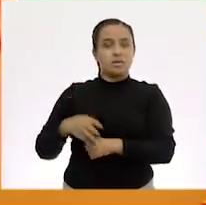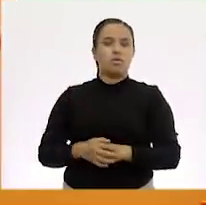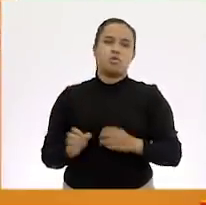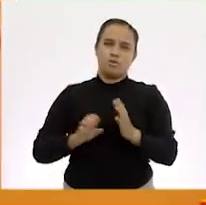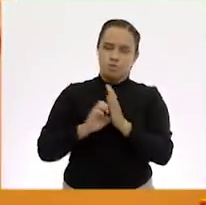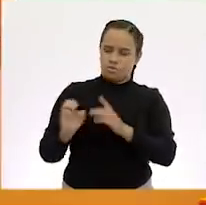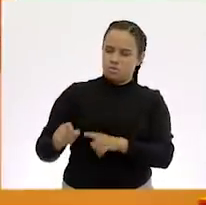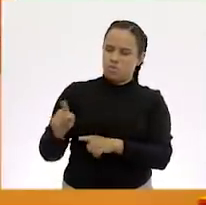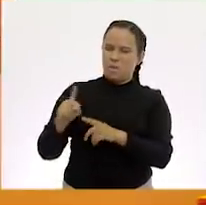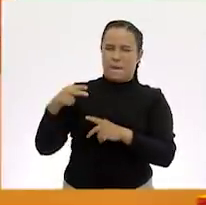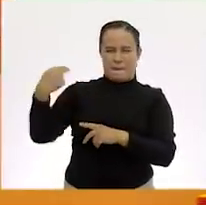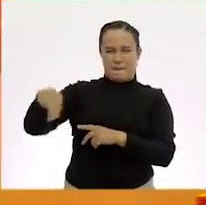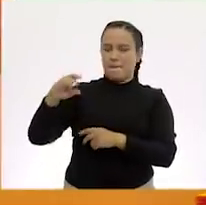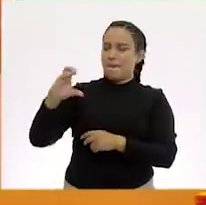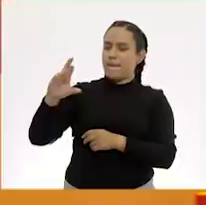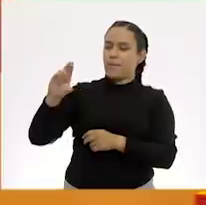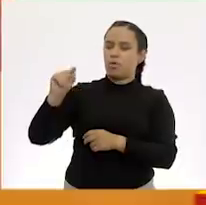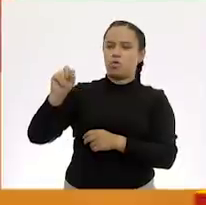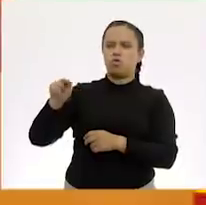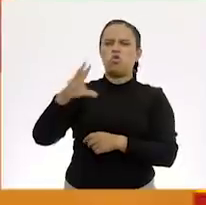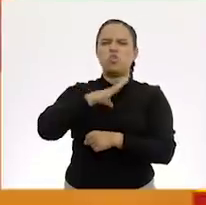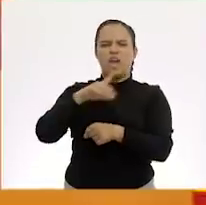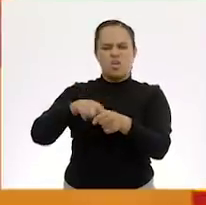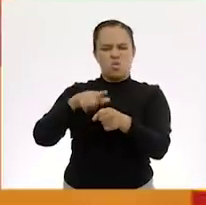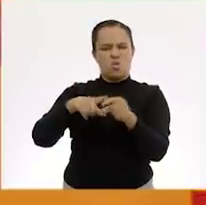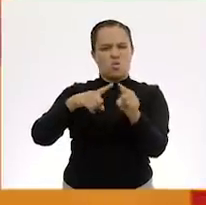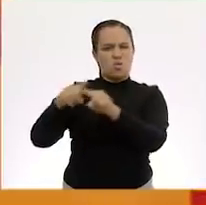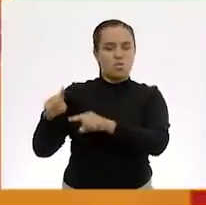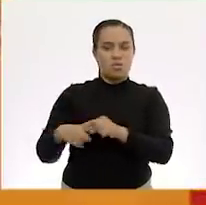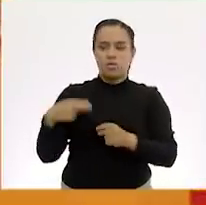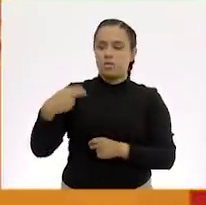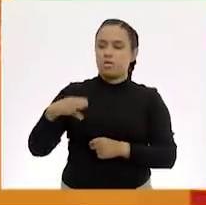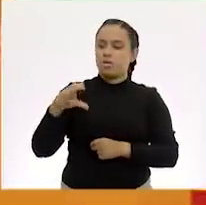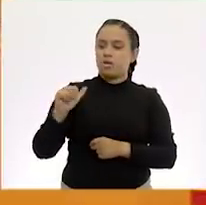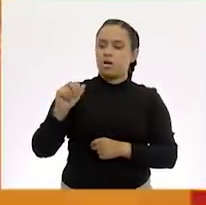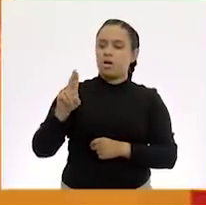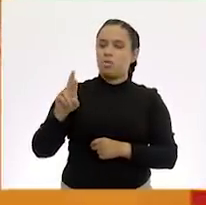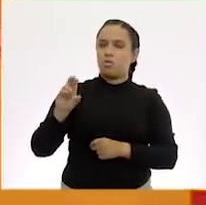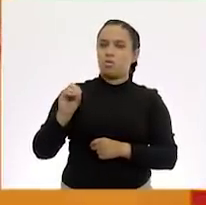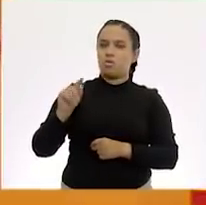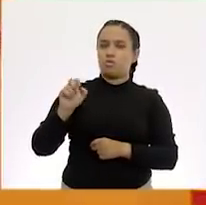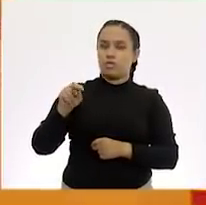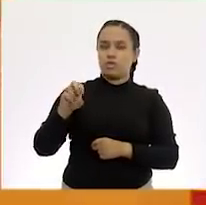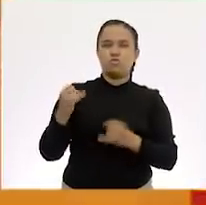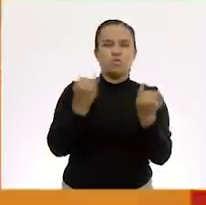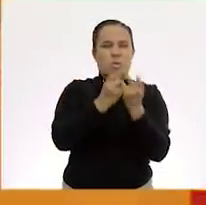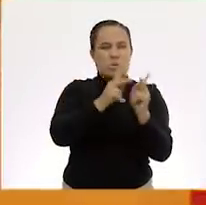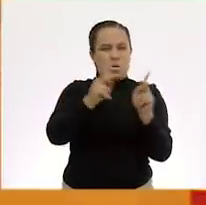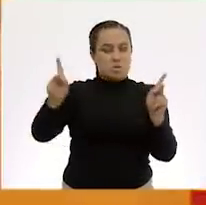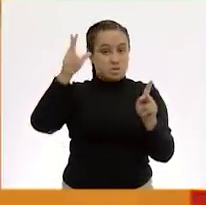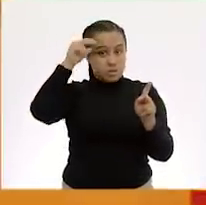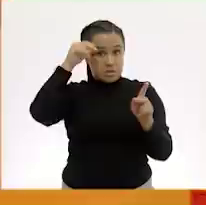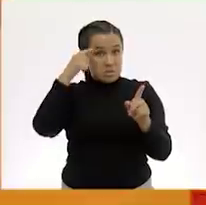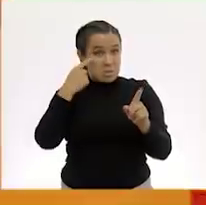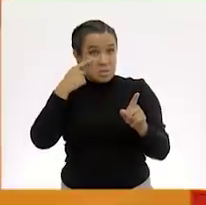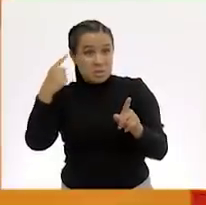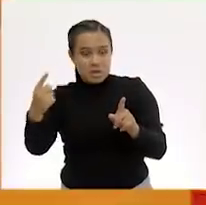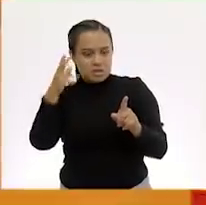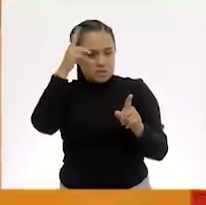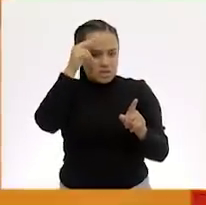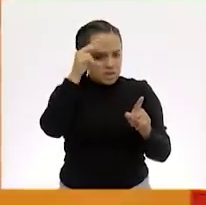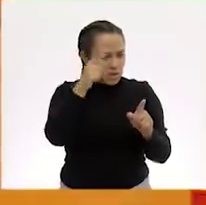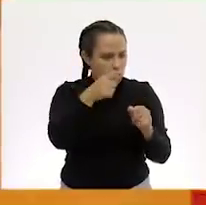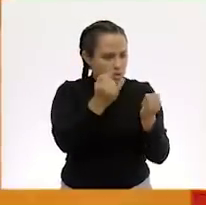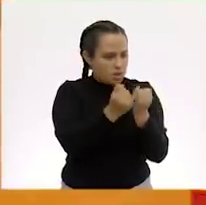el crotón tiene otros pigmentos que se llaman carotenos, como el de la zanahoria. ¿Ves el parecido con el color de la